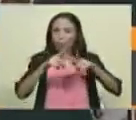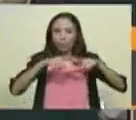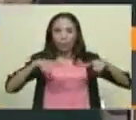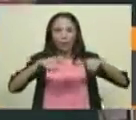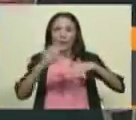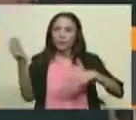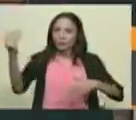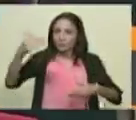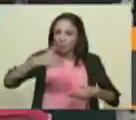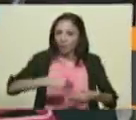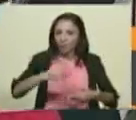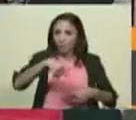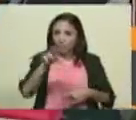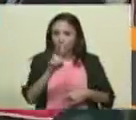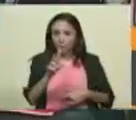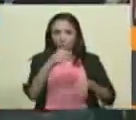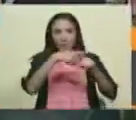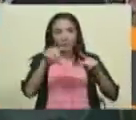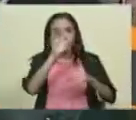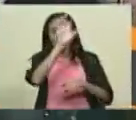mundo.